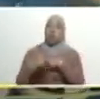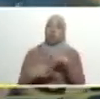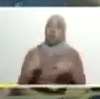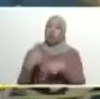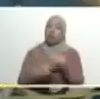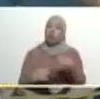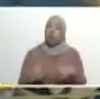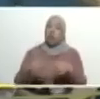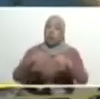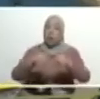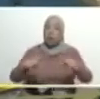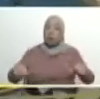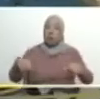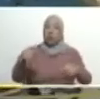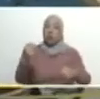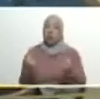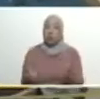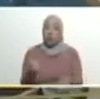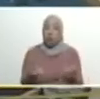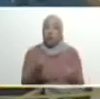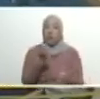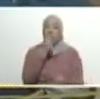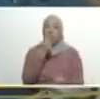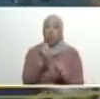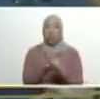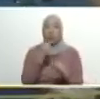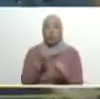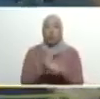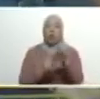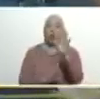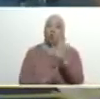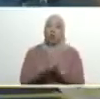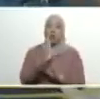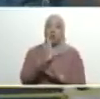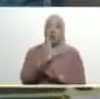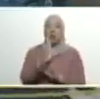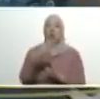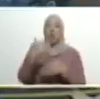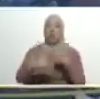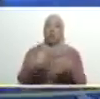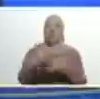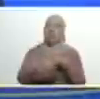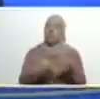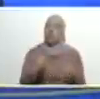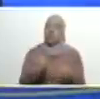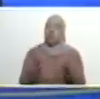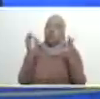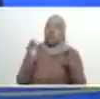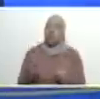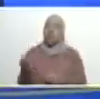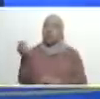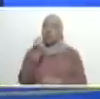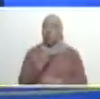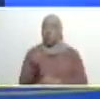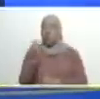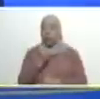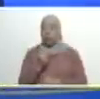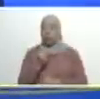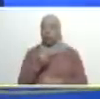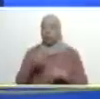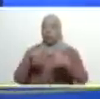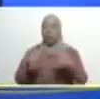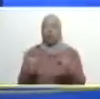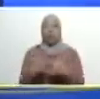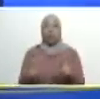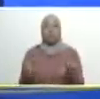productos, semillas, fertilizantes, y avanzar en la seguridad alimentaria, en la